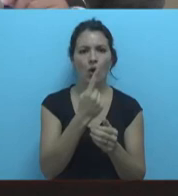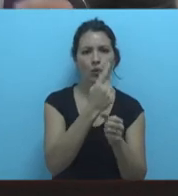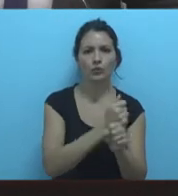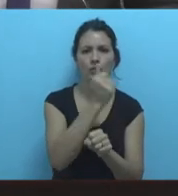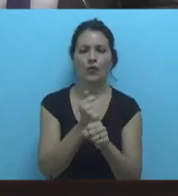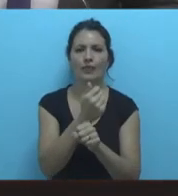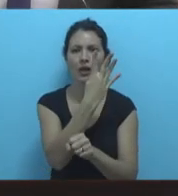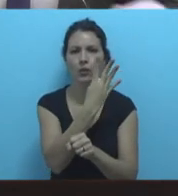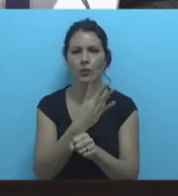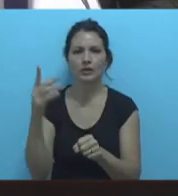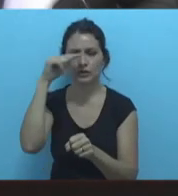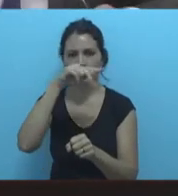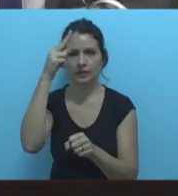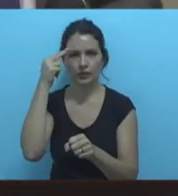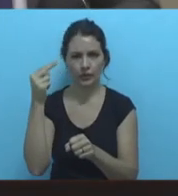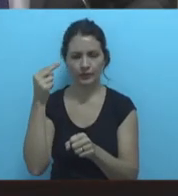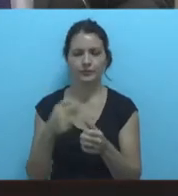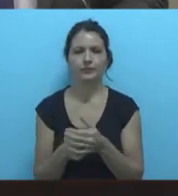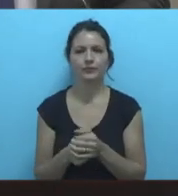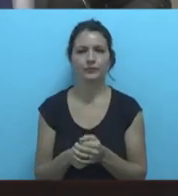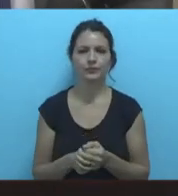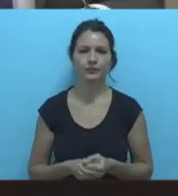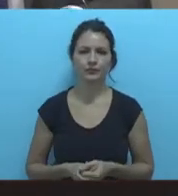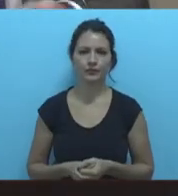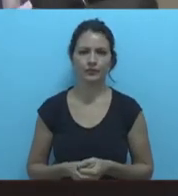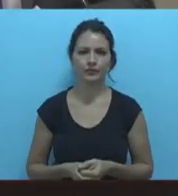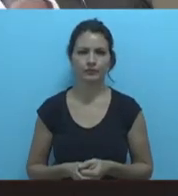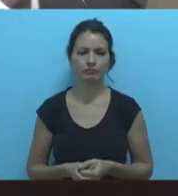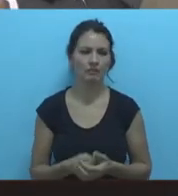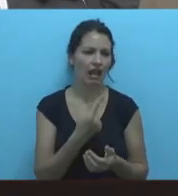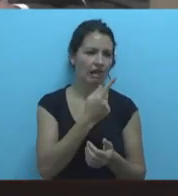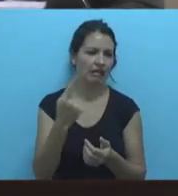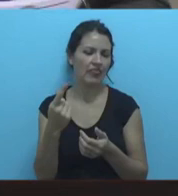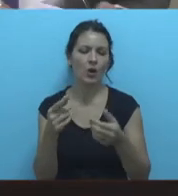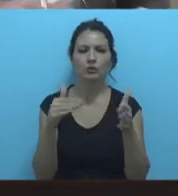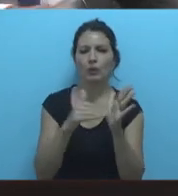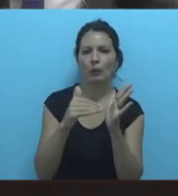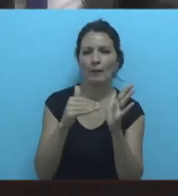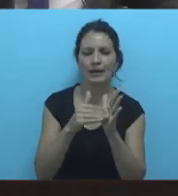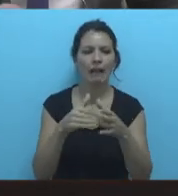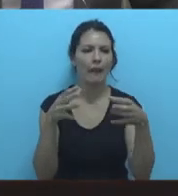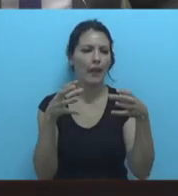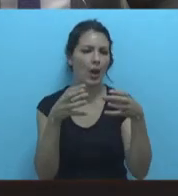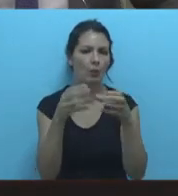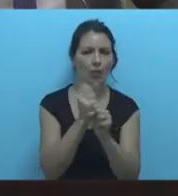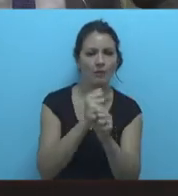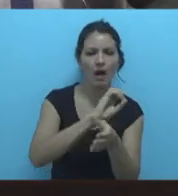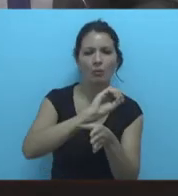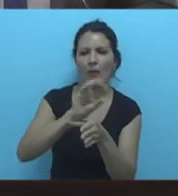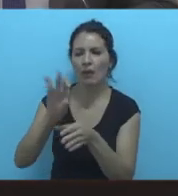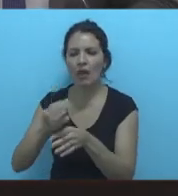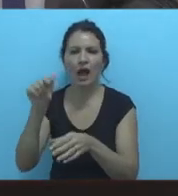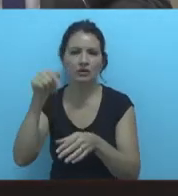Asuntos del 1 al 479. A sus comisiones, al orden del día o al